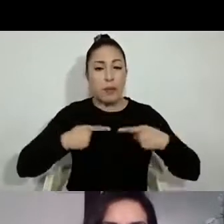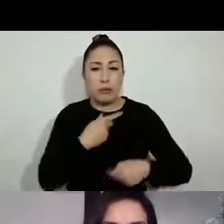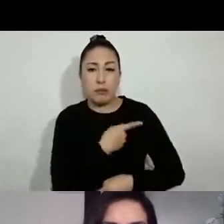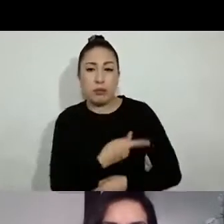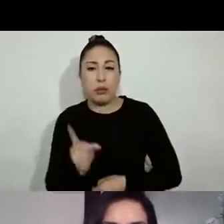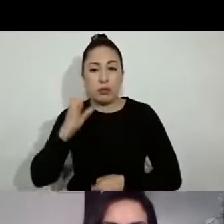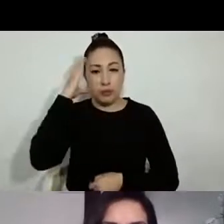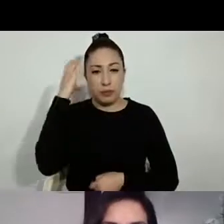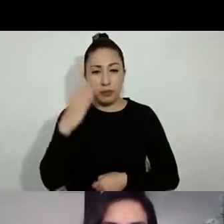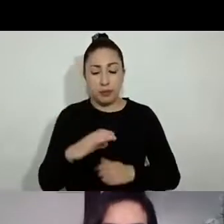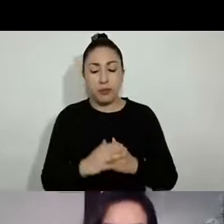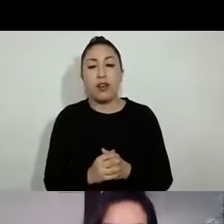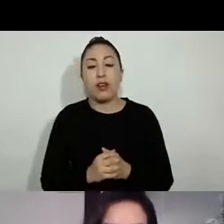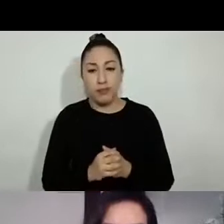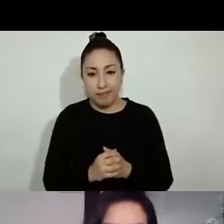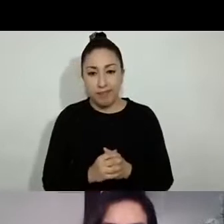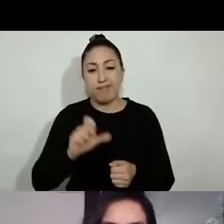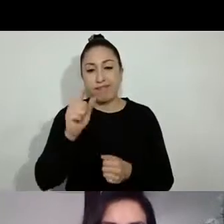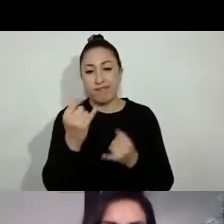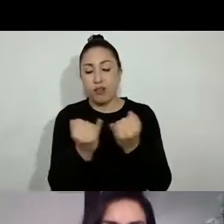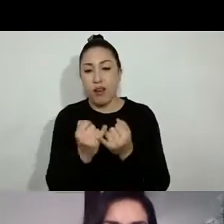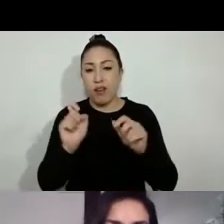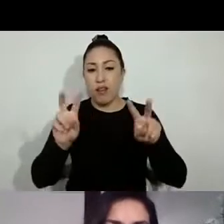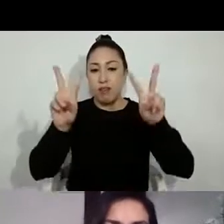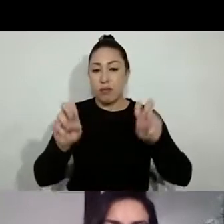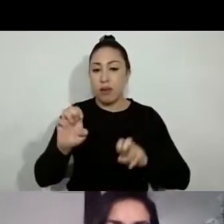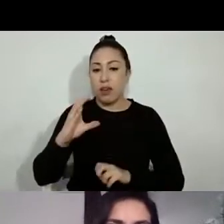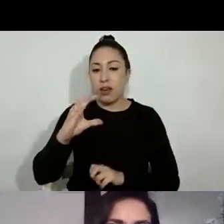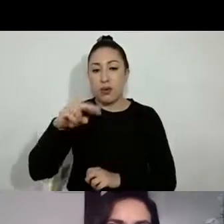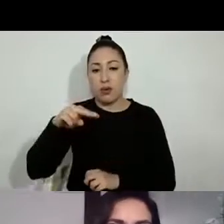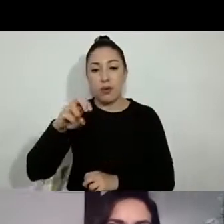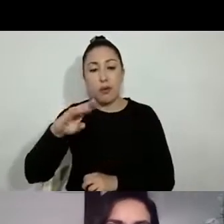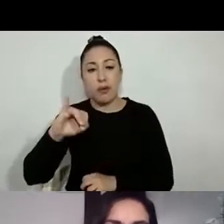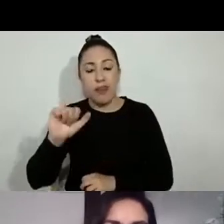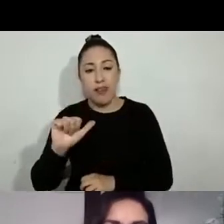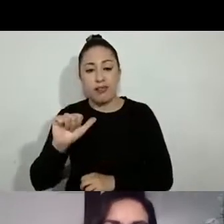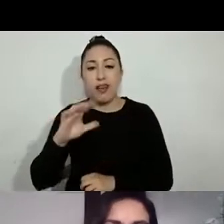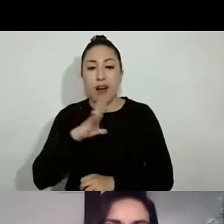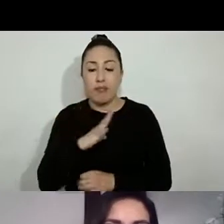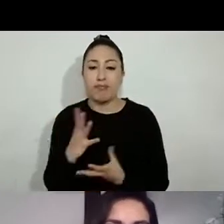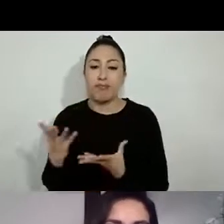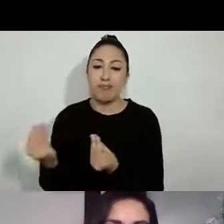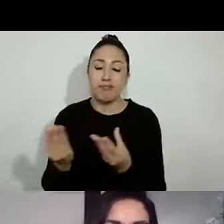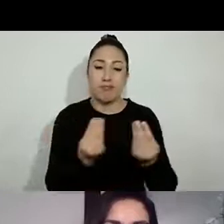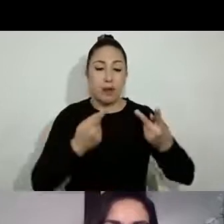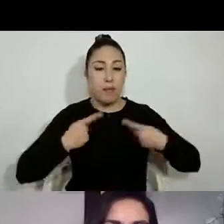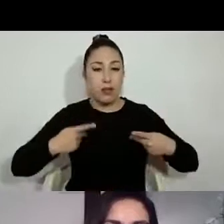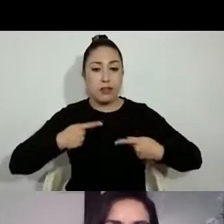sector informal de la economía desarrollado hace 30, 40 años, en el que jamás